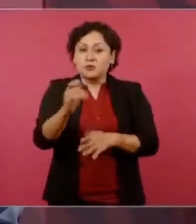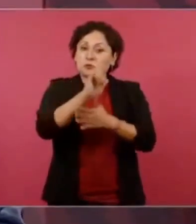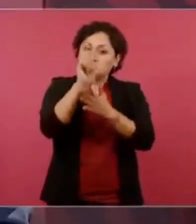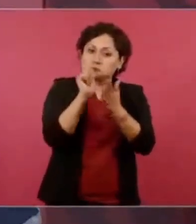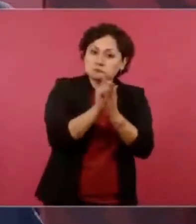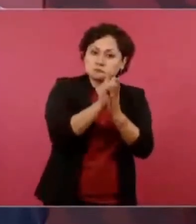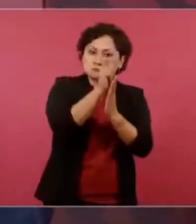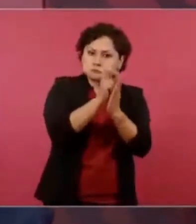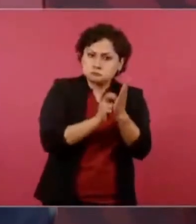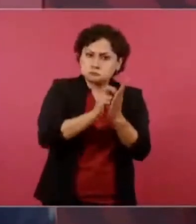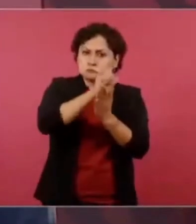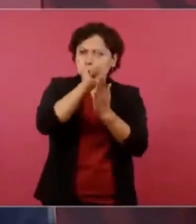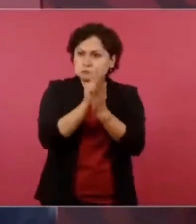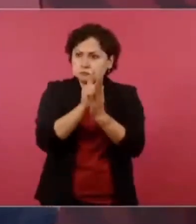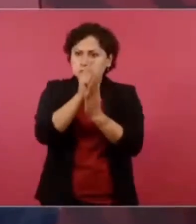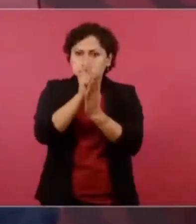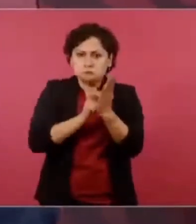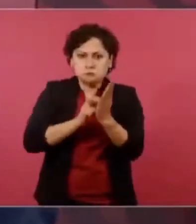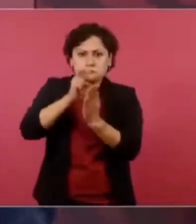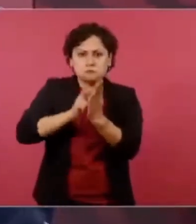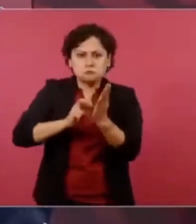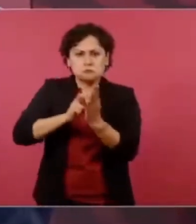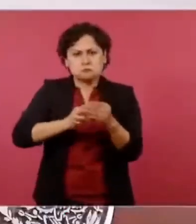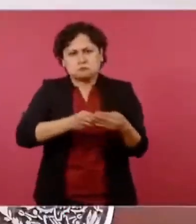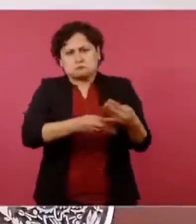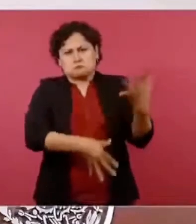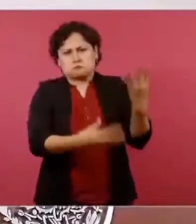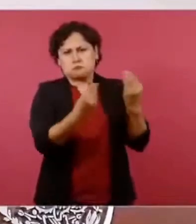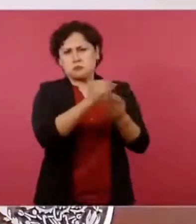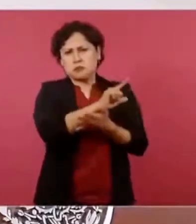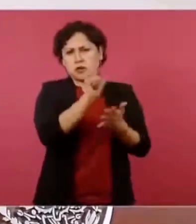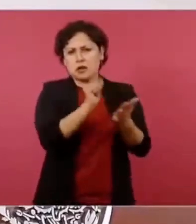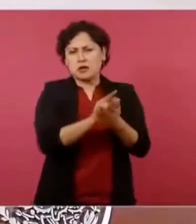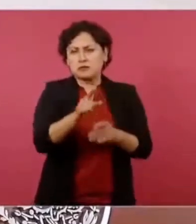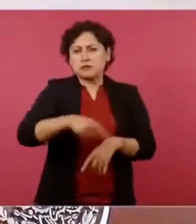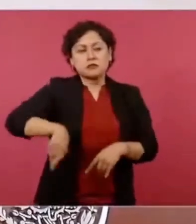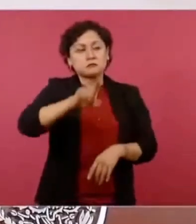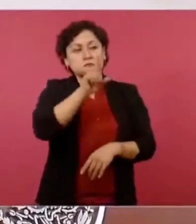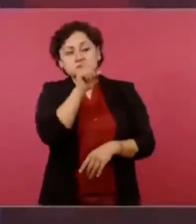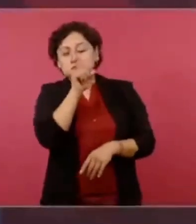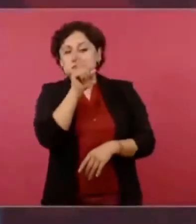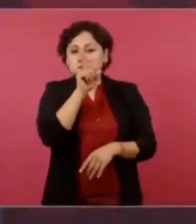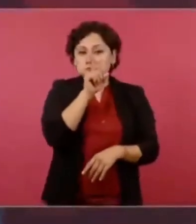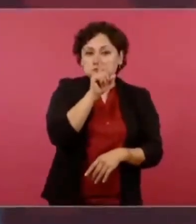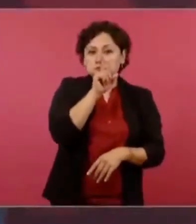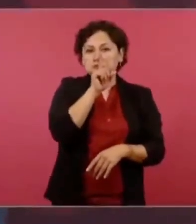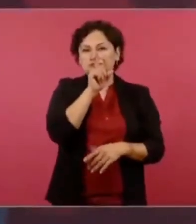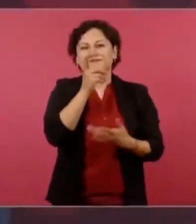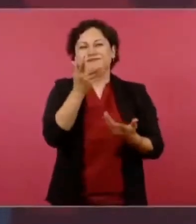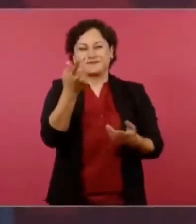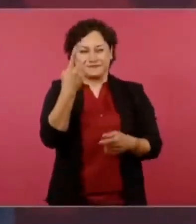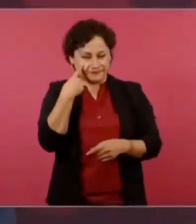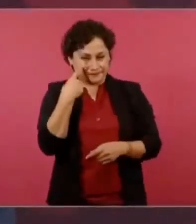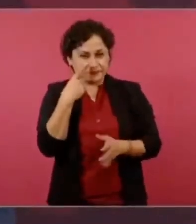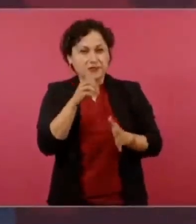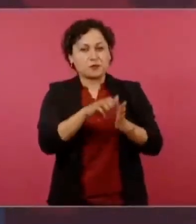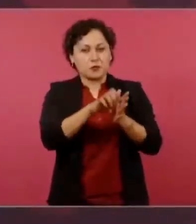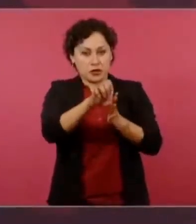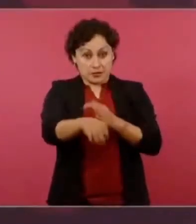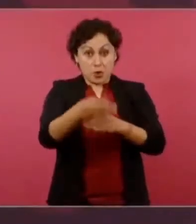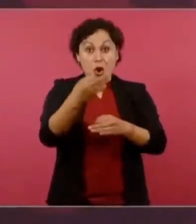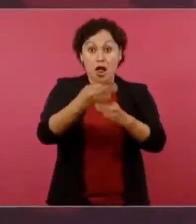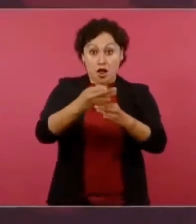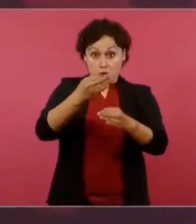y nadie decía nada. Es como ahora que hablan de la violencia en las